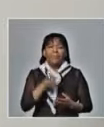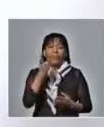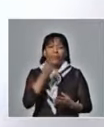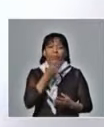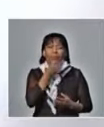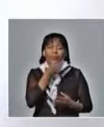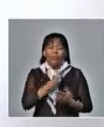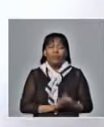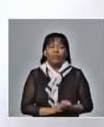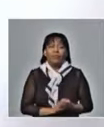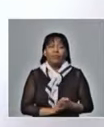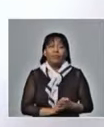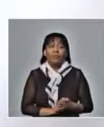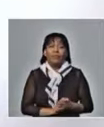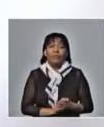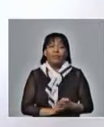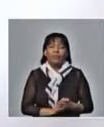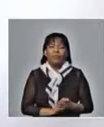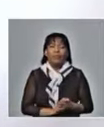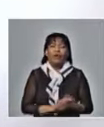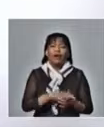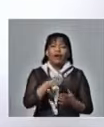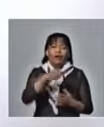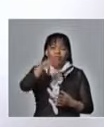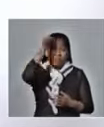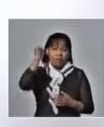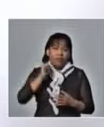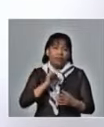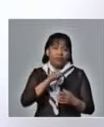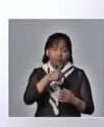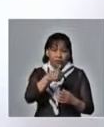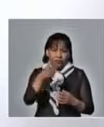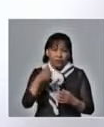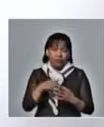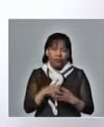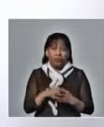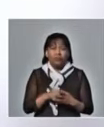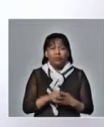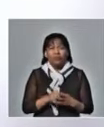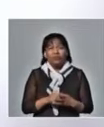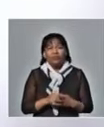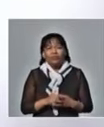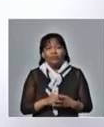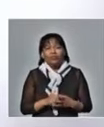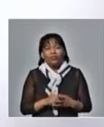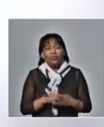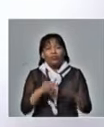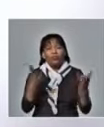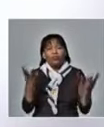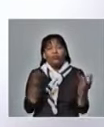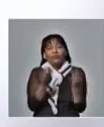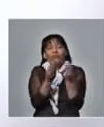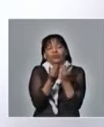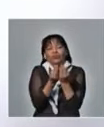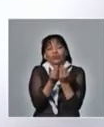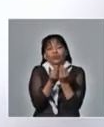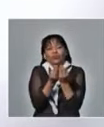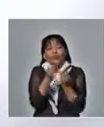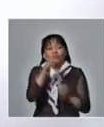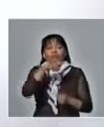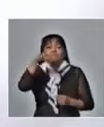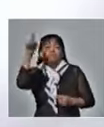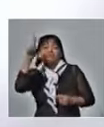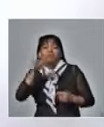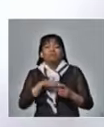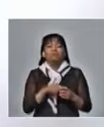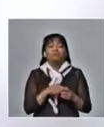sí. A mis contendientes en este debate los juntó Rafael Moreno Valle en una miscelánea acá de junto